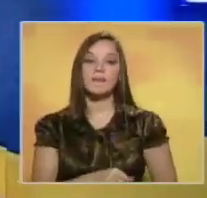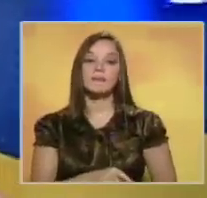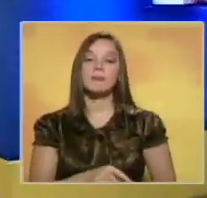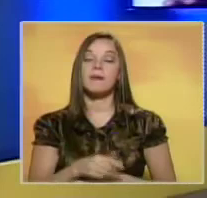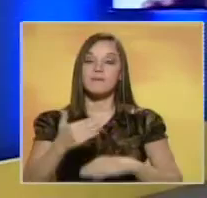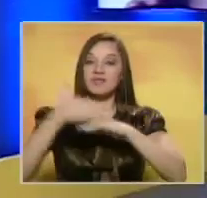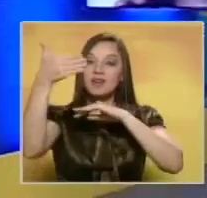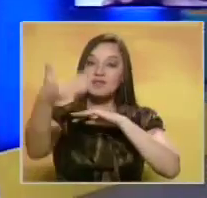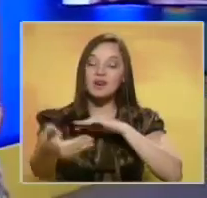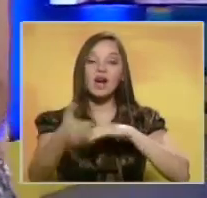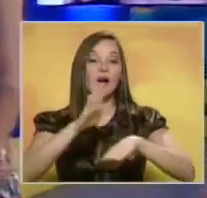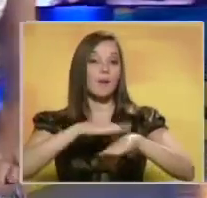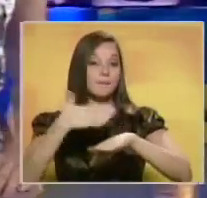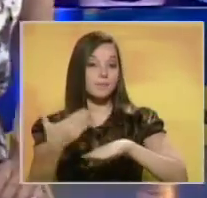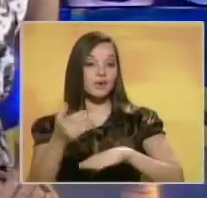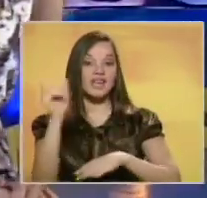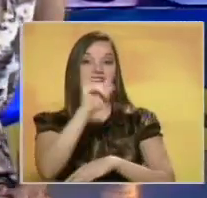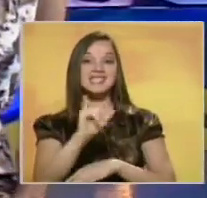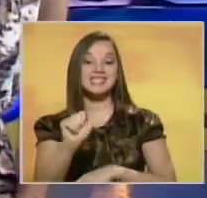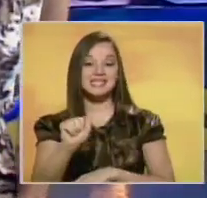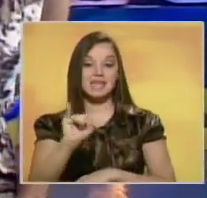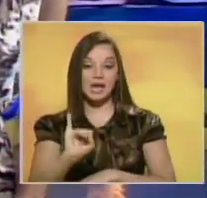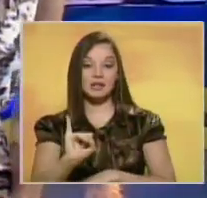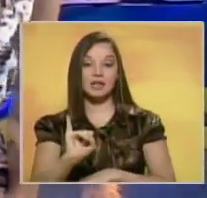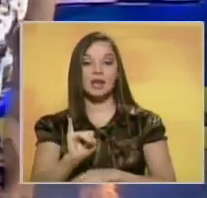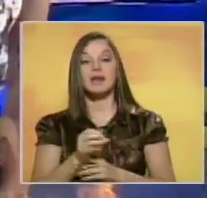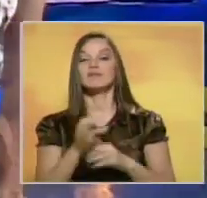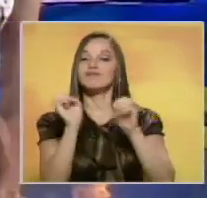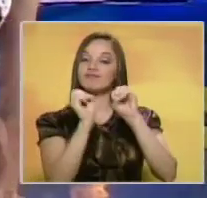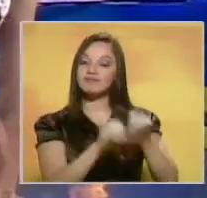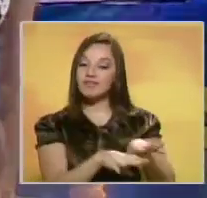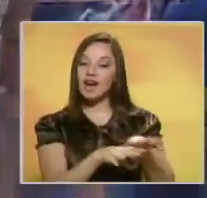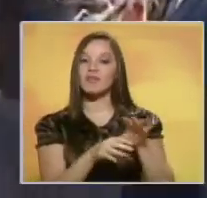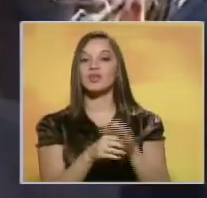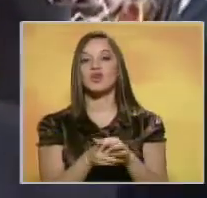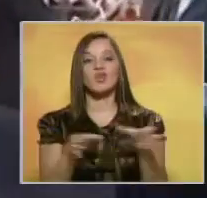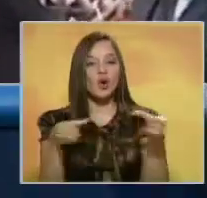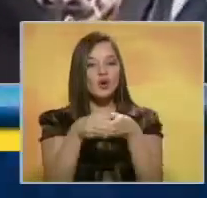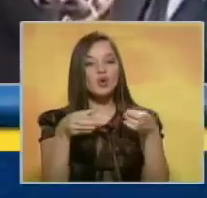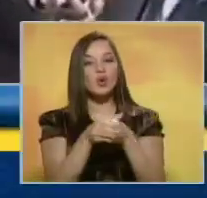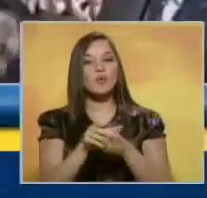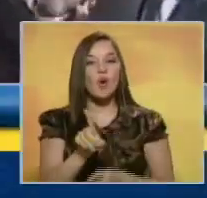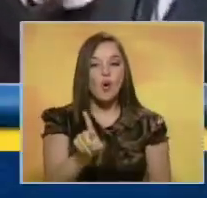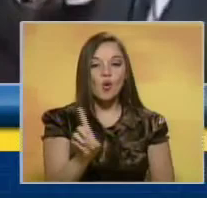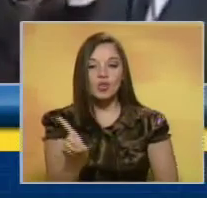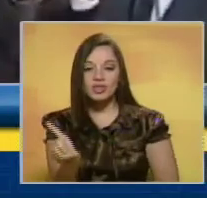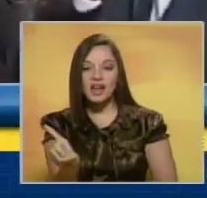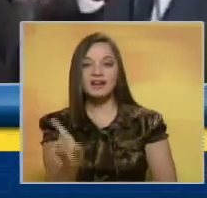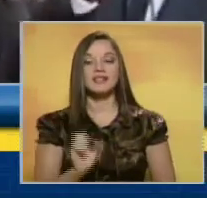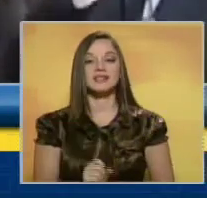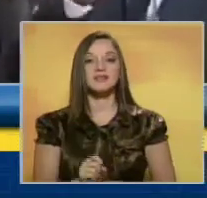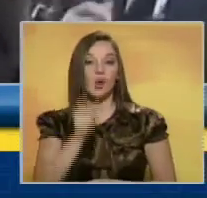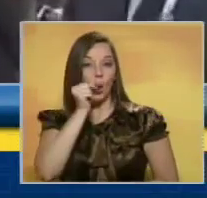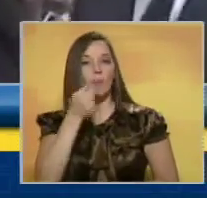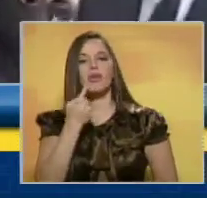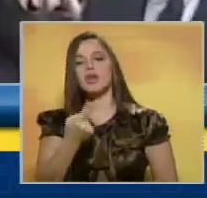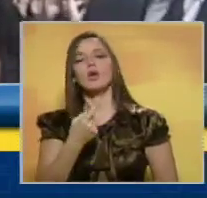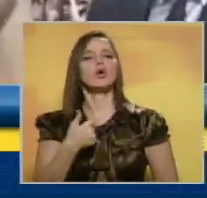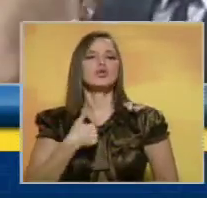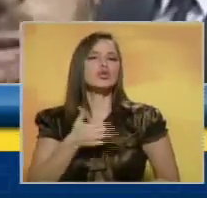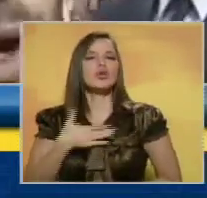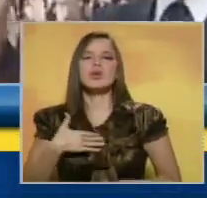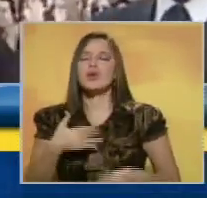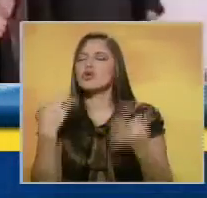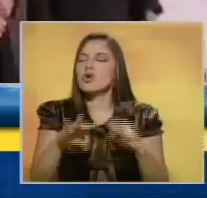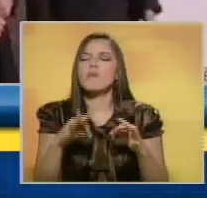nuestras fronteras, porque Zayd Malik abandonó el grupo One Direction. El integrante aseguró que desea ser un chico normal